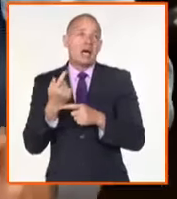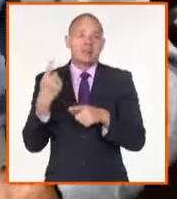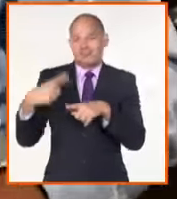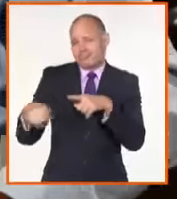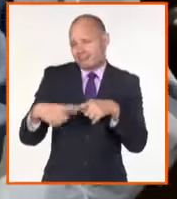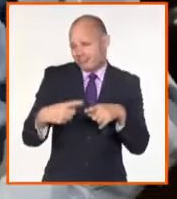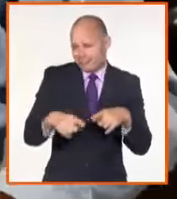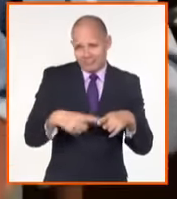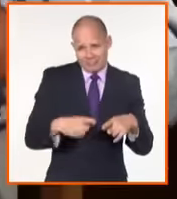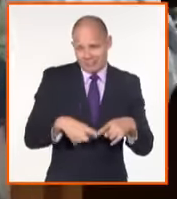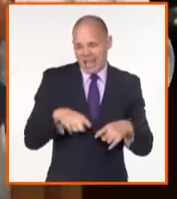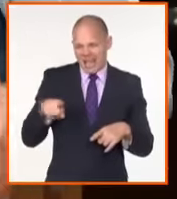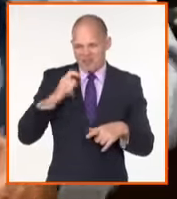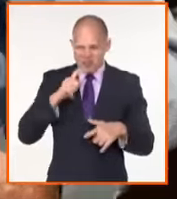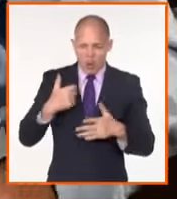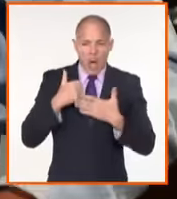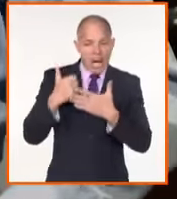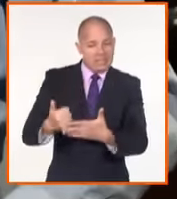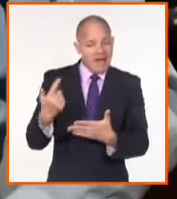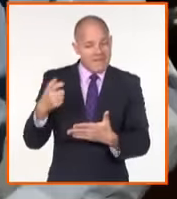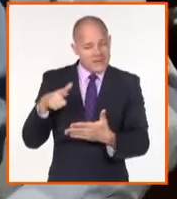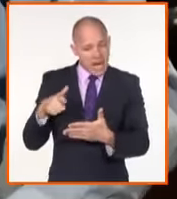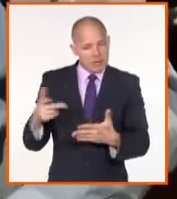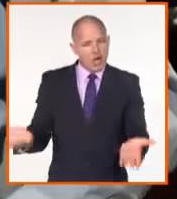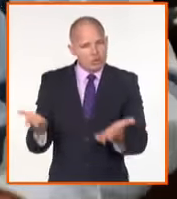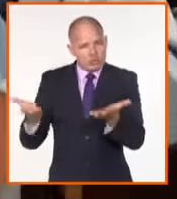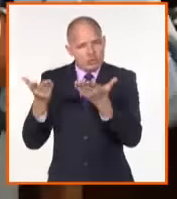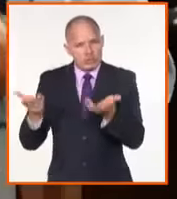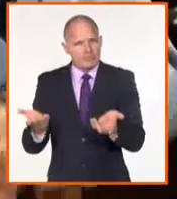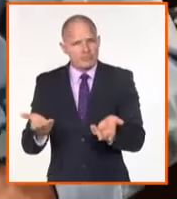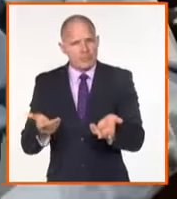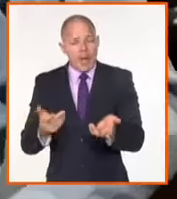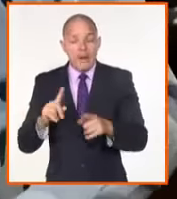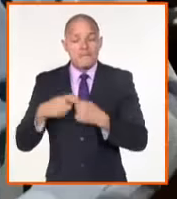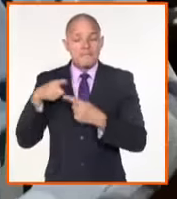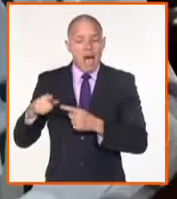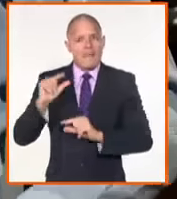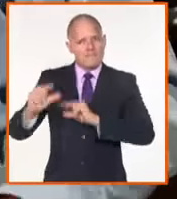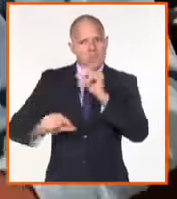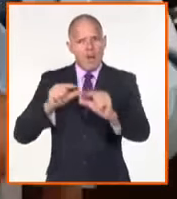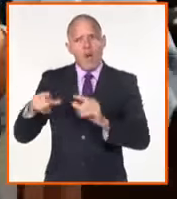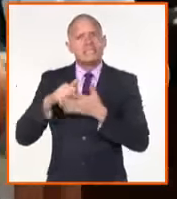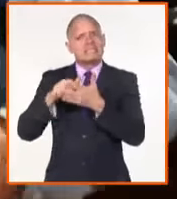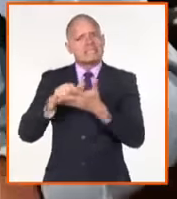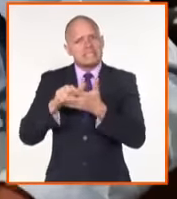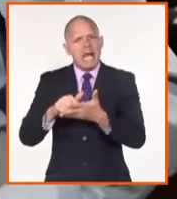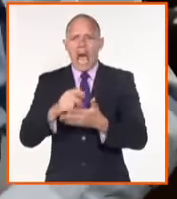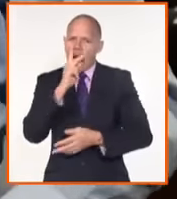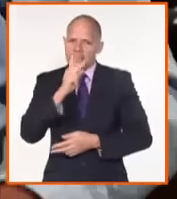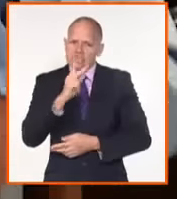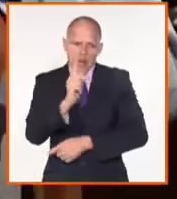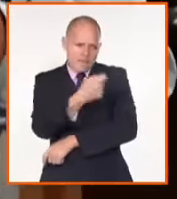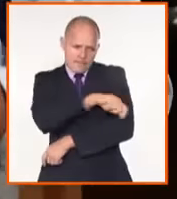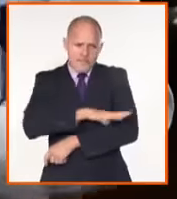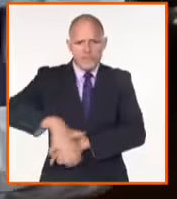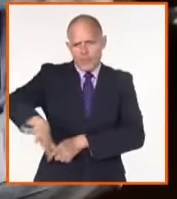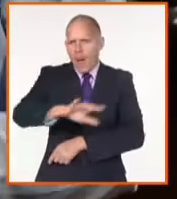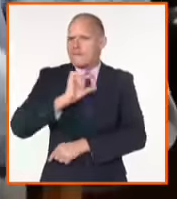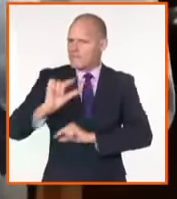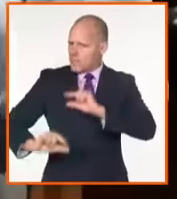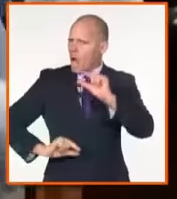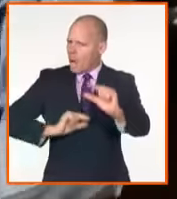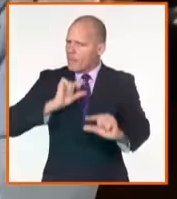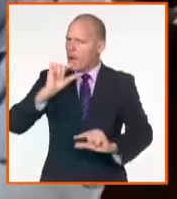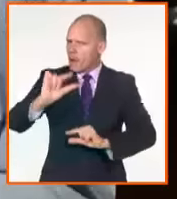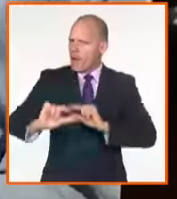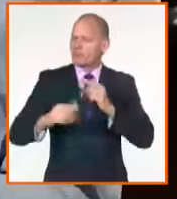vincular y aprovechar con su fuerza de trabajo, y ahí entonces está creando también bienes y está ofertando servicios, y todo eso va a mejorar a la población y va a